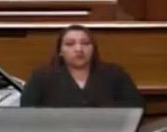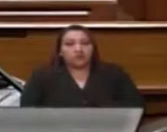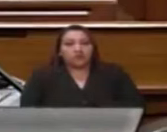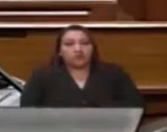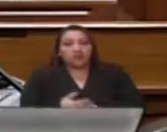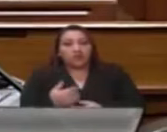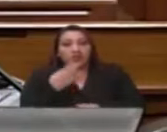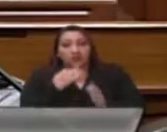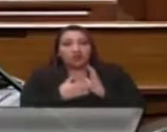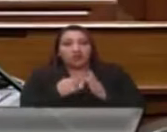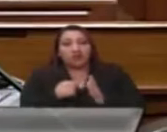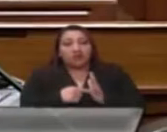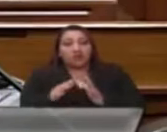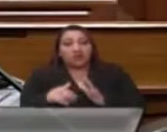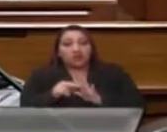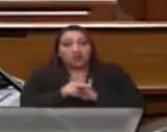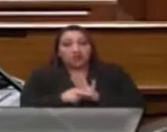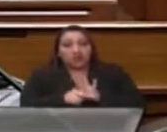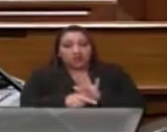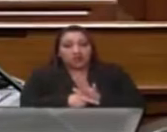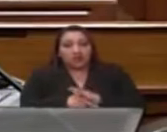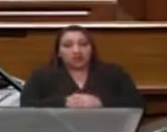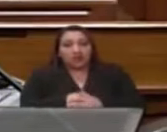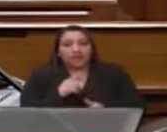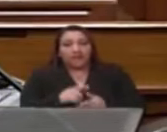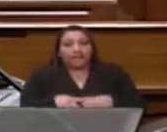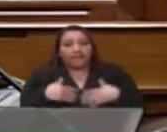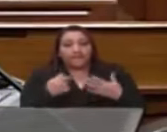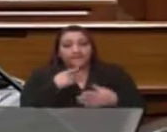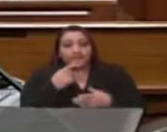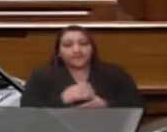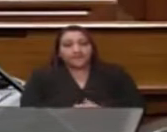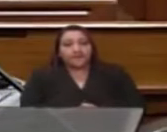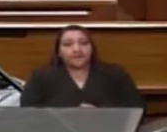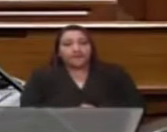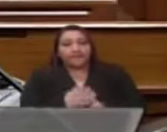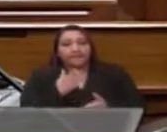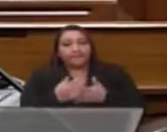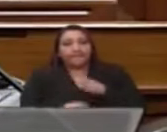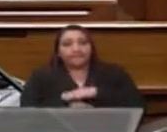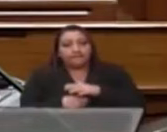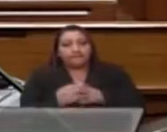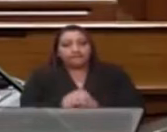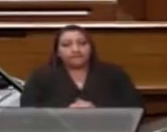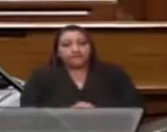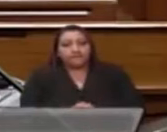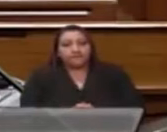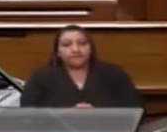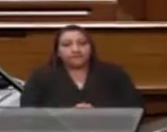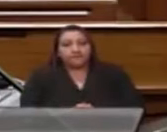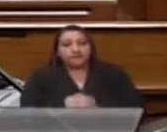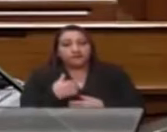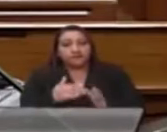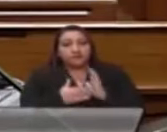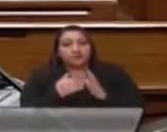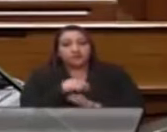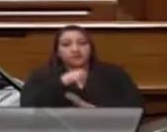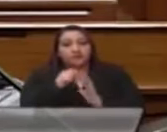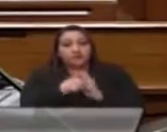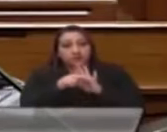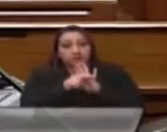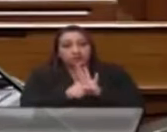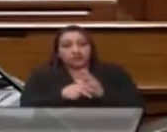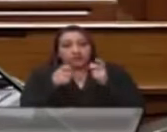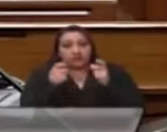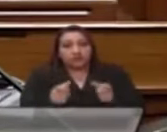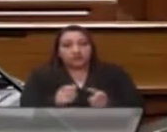Se están identificando los vacíos normativos que posibilitan la corrupción. En esta línea se presentarán proyectos normativos